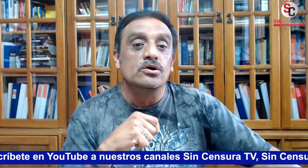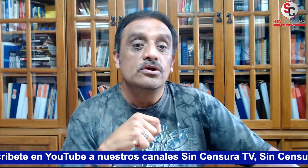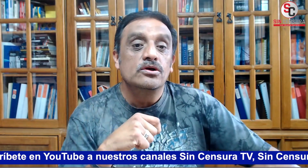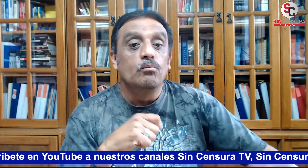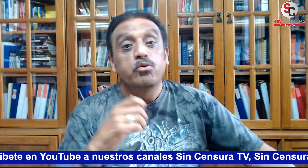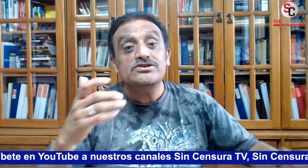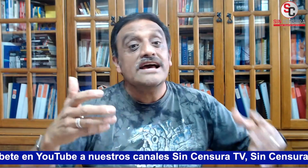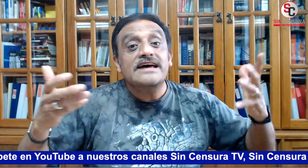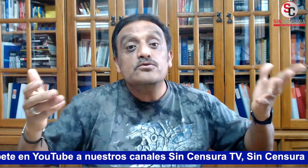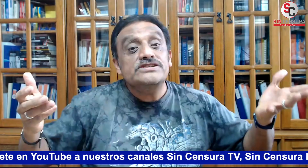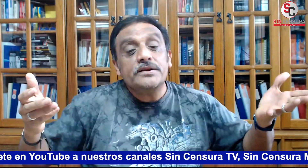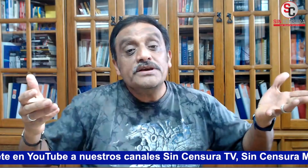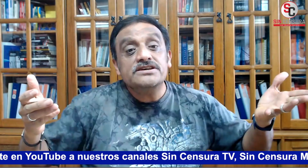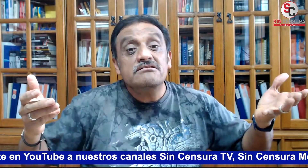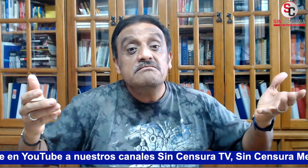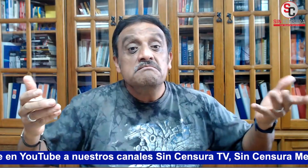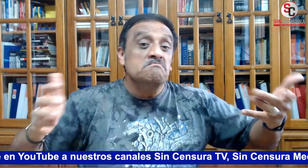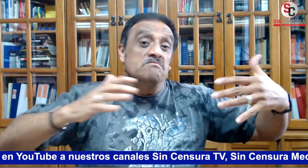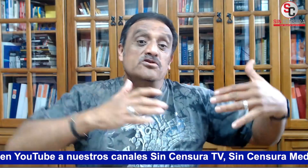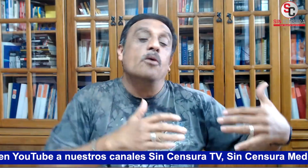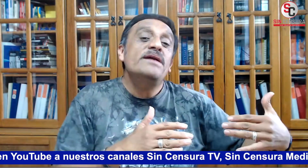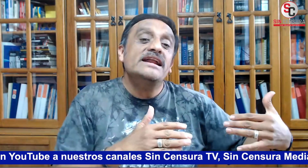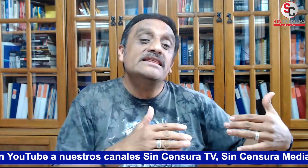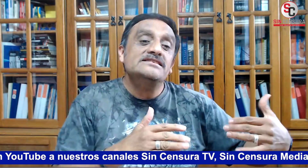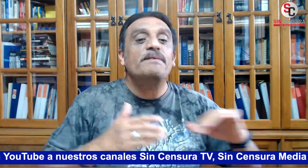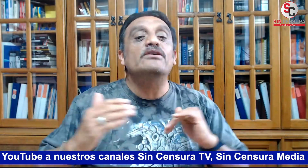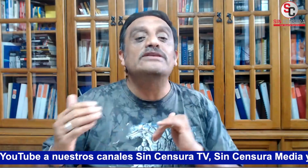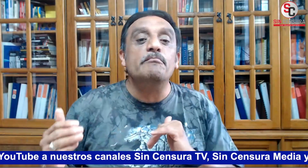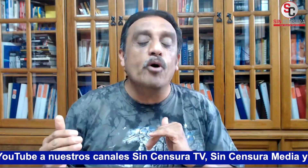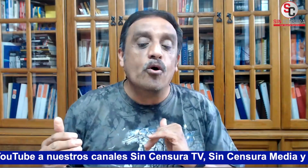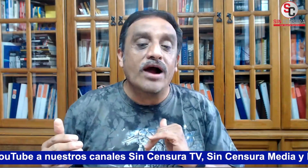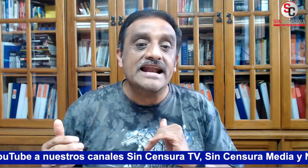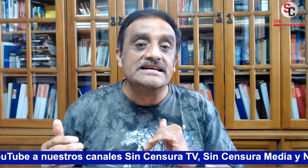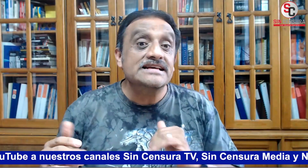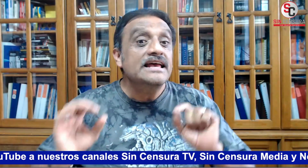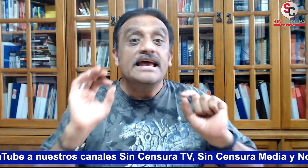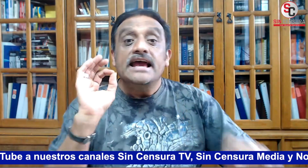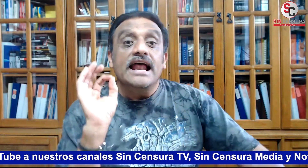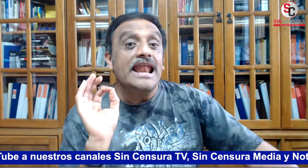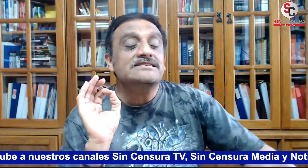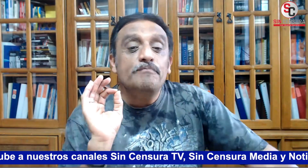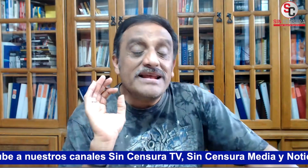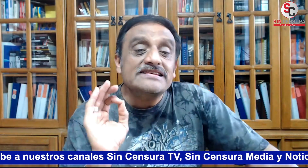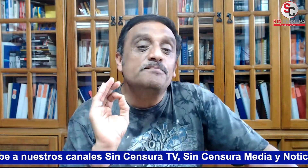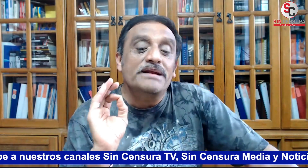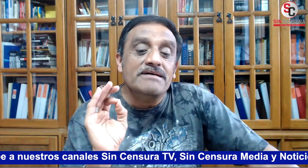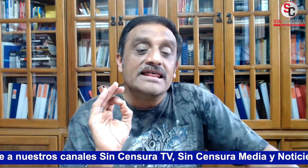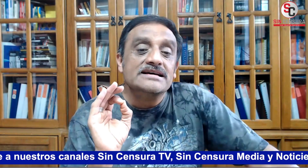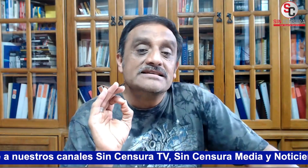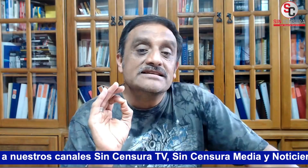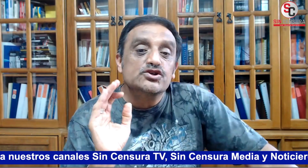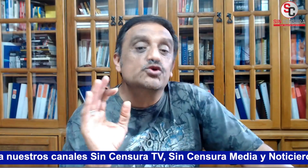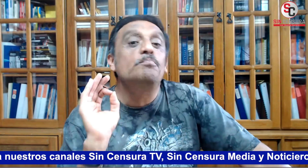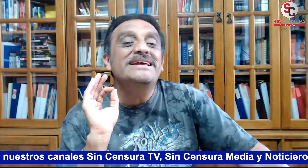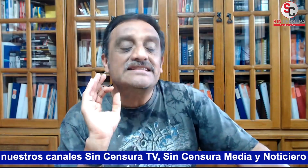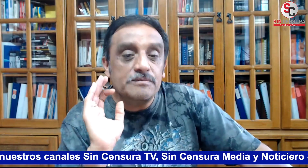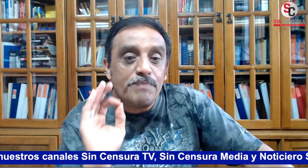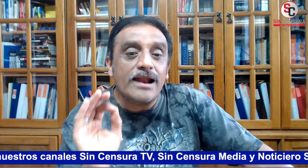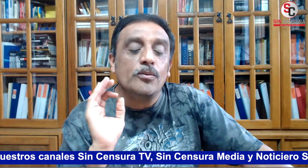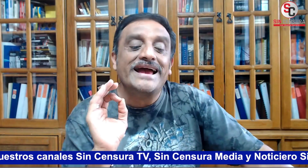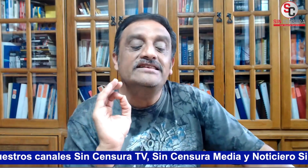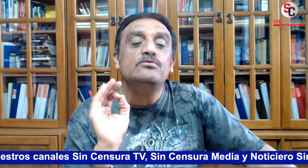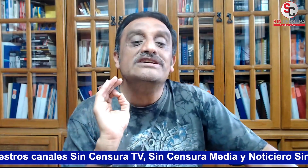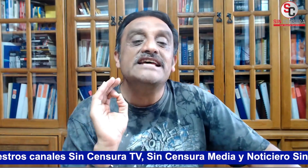lucro. Buscas dar un servicio, no pierdes, pero tampoco ganas. Las empresas privadas, su